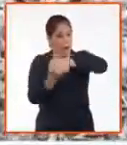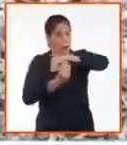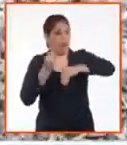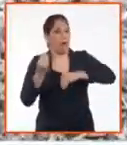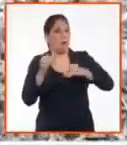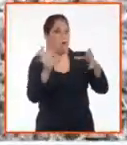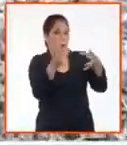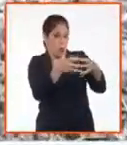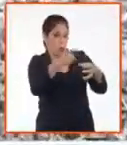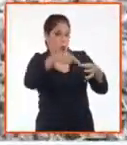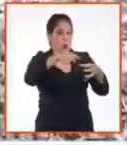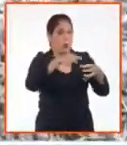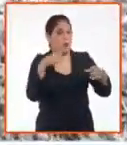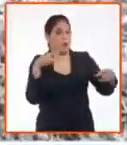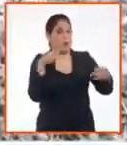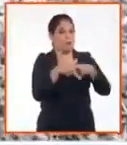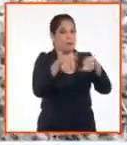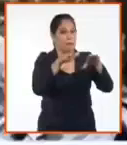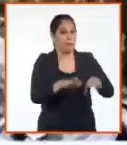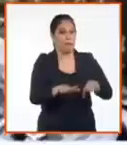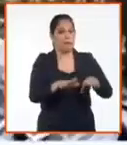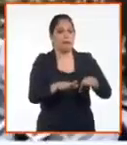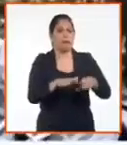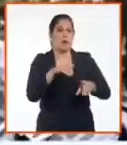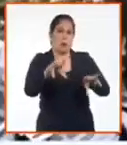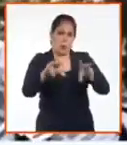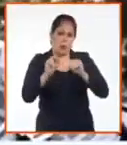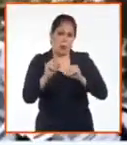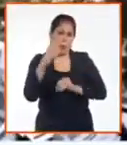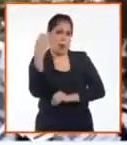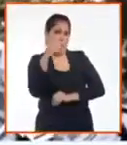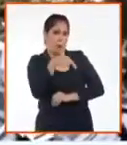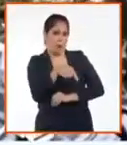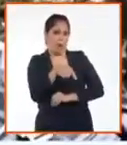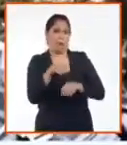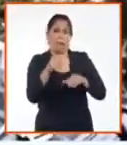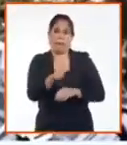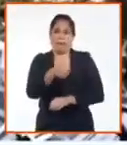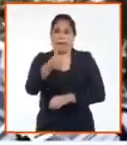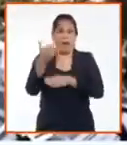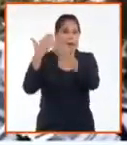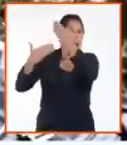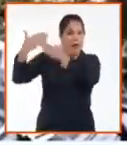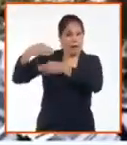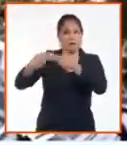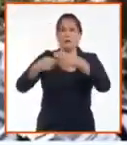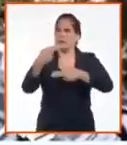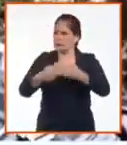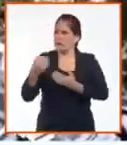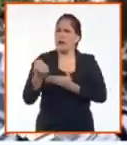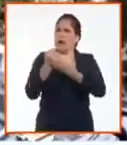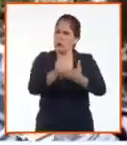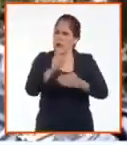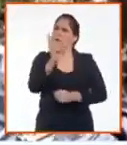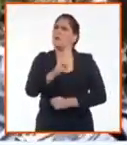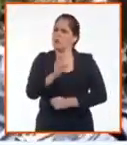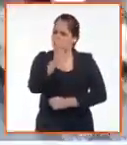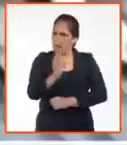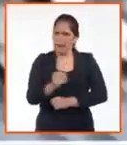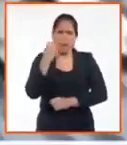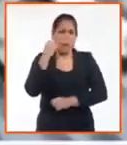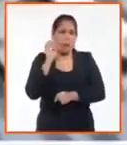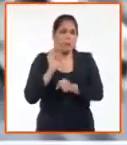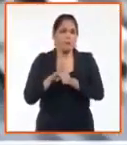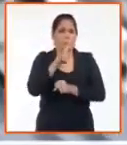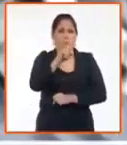negociación que fue interrumpida por el presente duque pero que ya había comenzado antes también con el apoyo de venezuela el año 2016